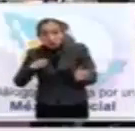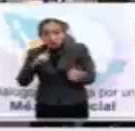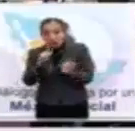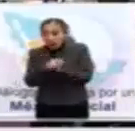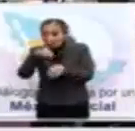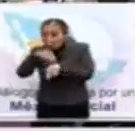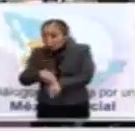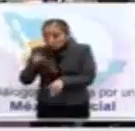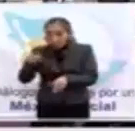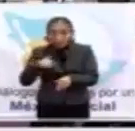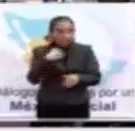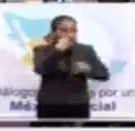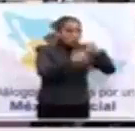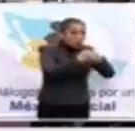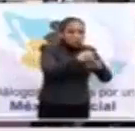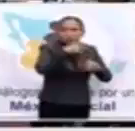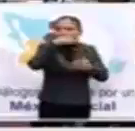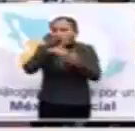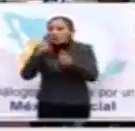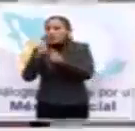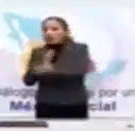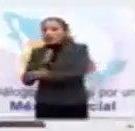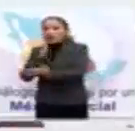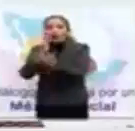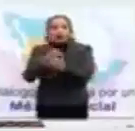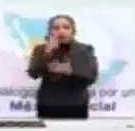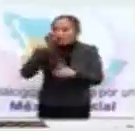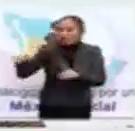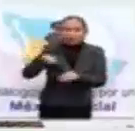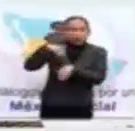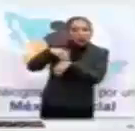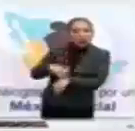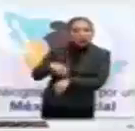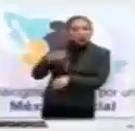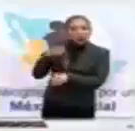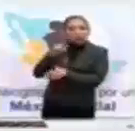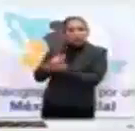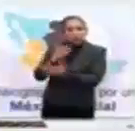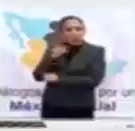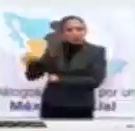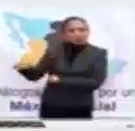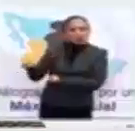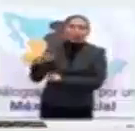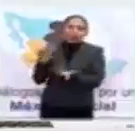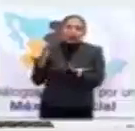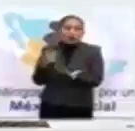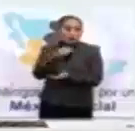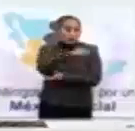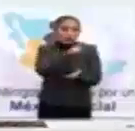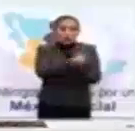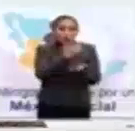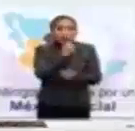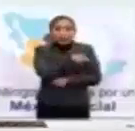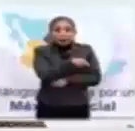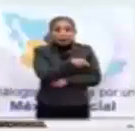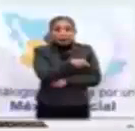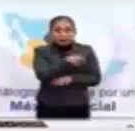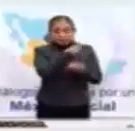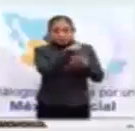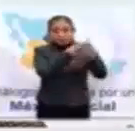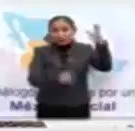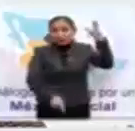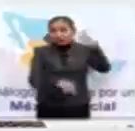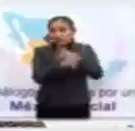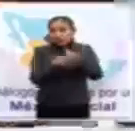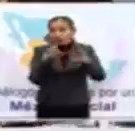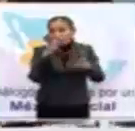Un tribunal, una instancia jurídica a la que yo pueda acudir, y la ley de desarrollo sustentable tampoco lo tiene, ¿no? Entonces son tres